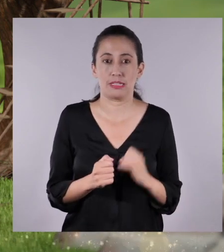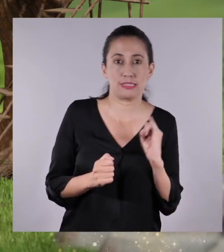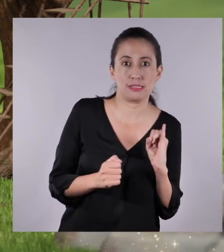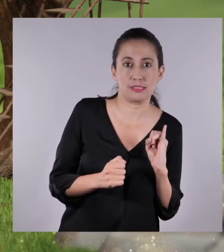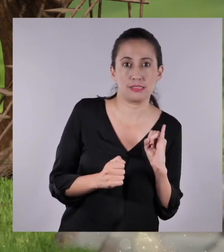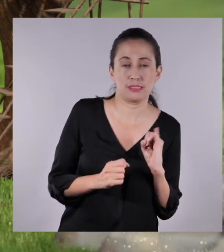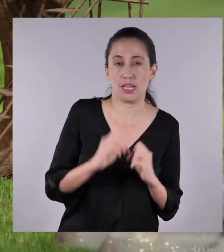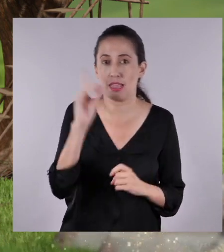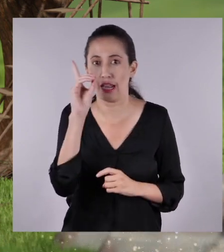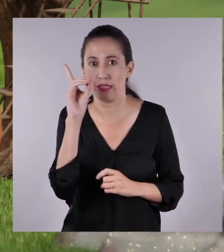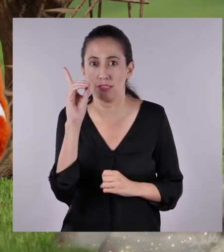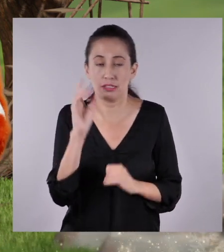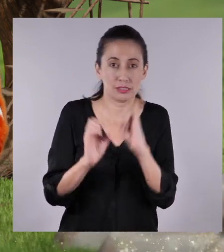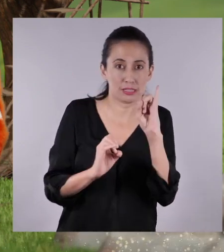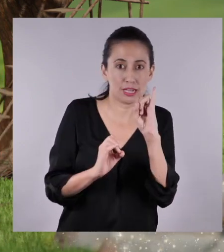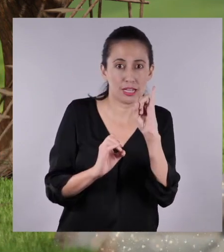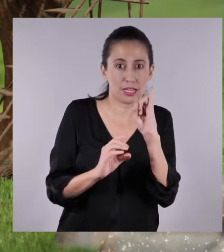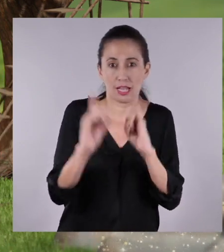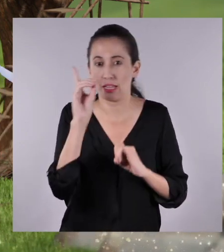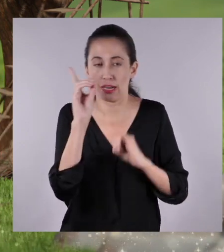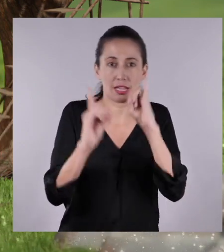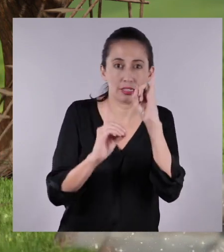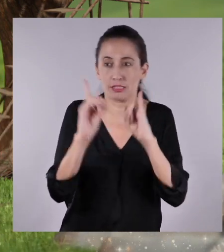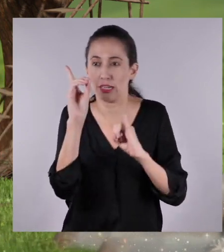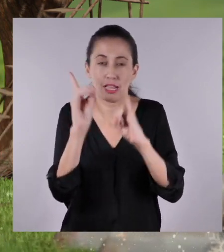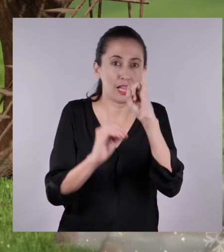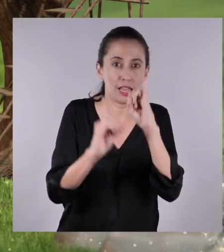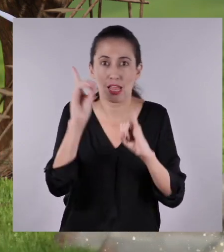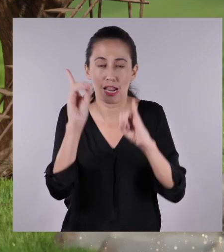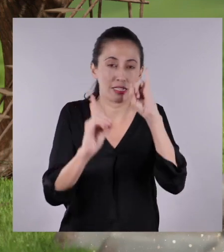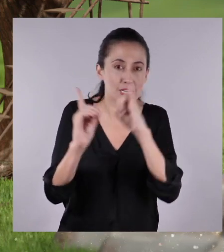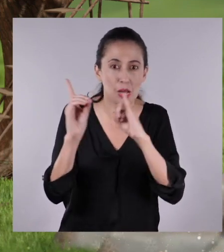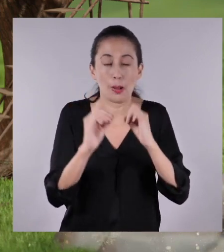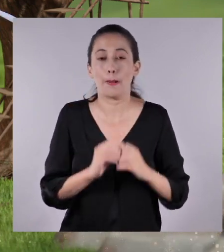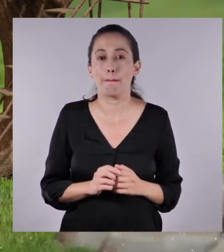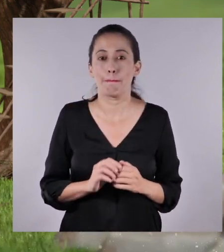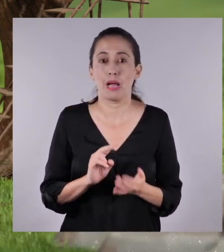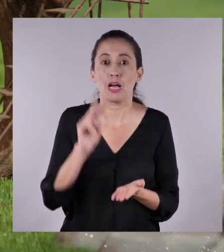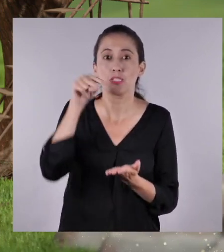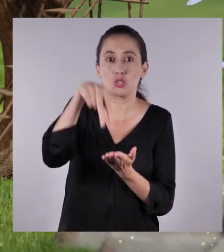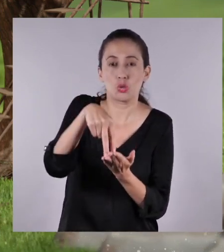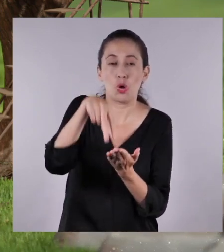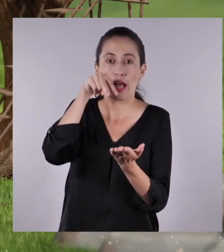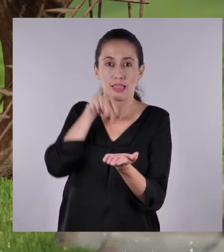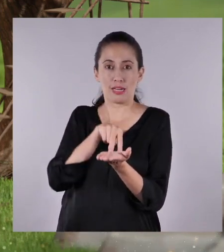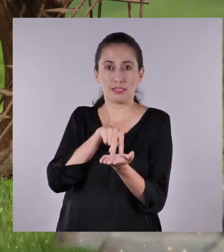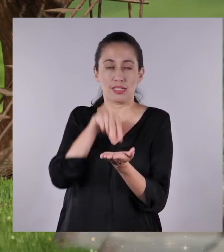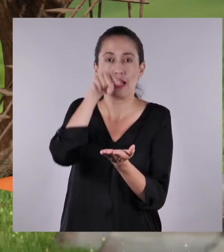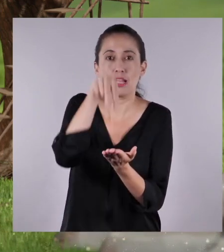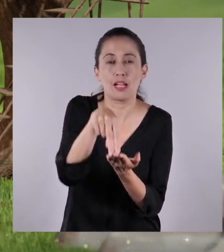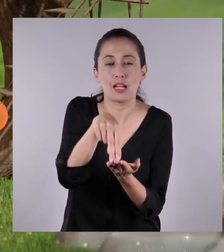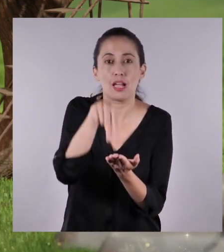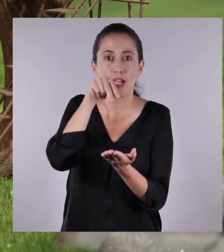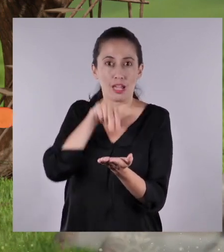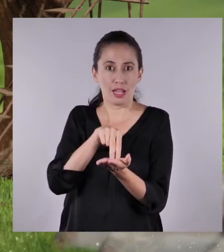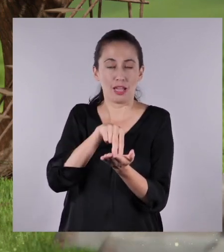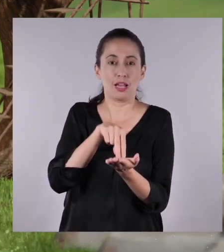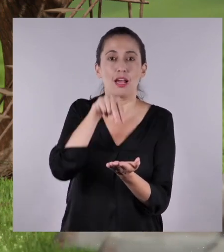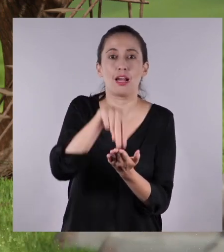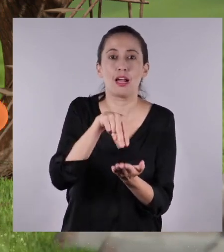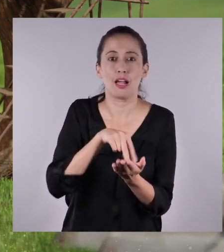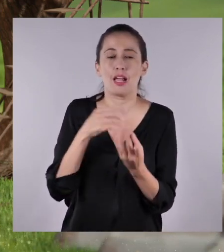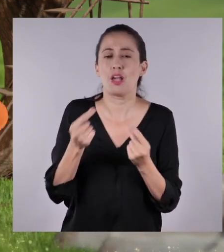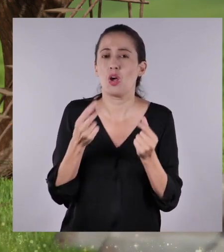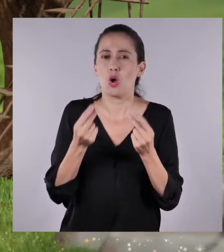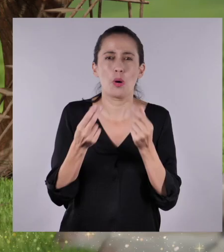vamos. Izquierda, derecha, vamos. Izquierda, derecha, vamos, vamos, vamos. Un salto, adelante, atrás, dos